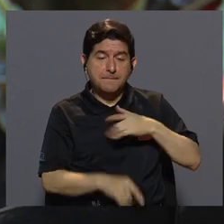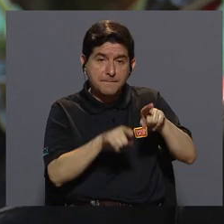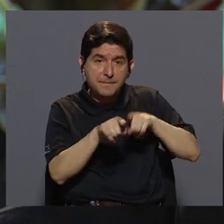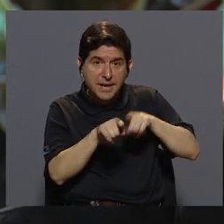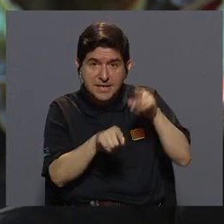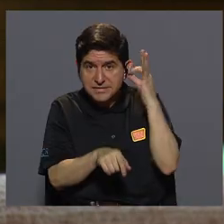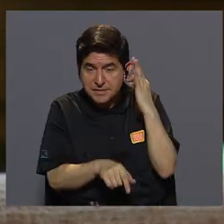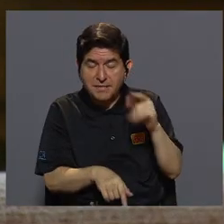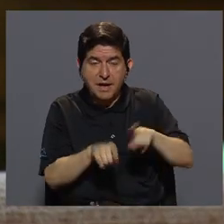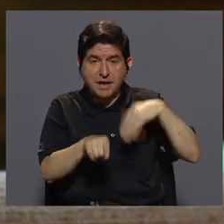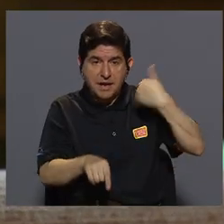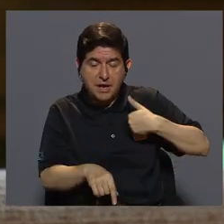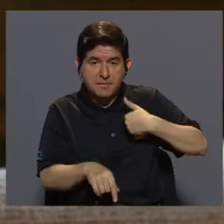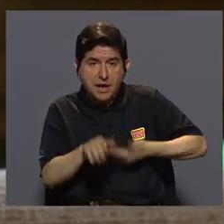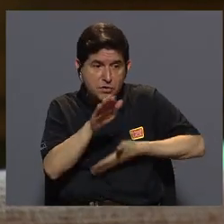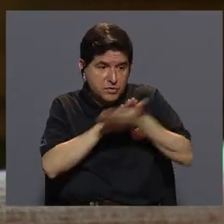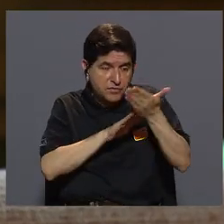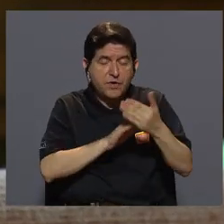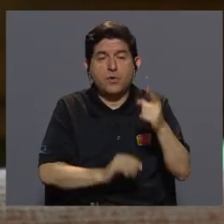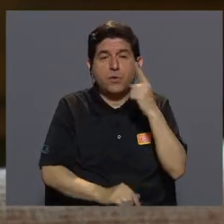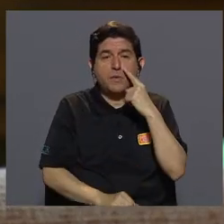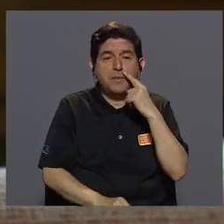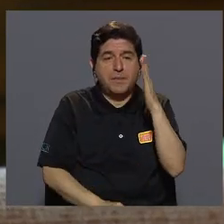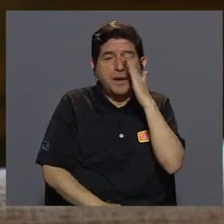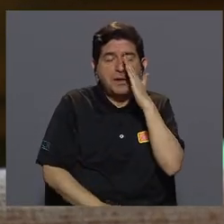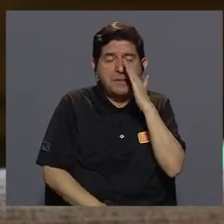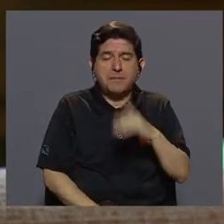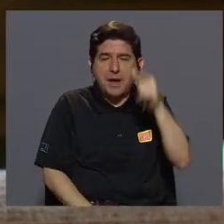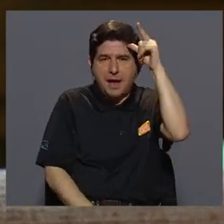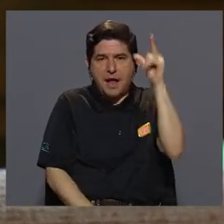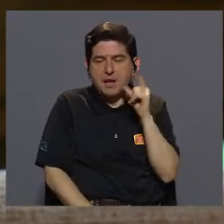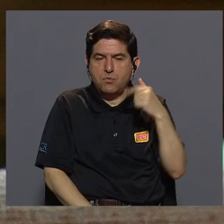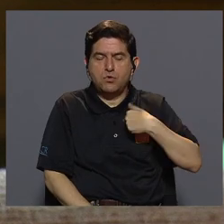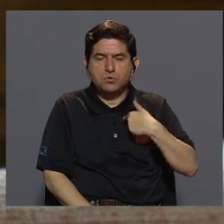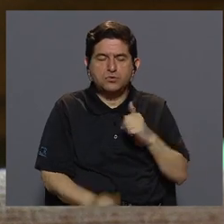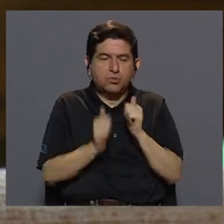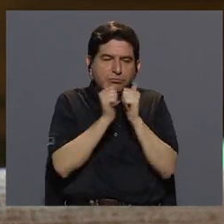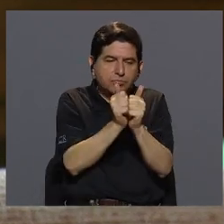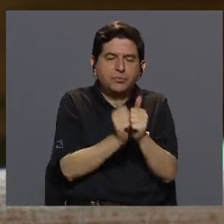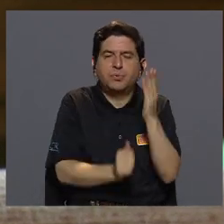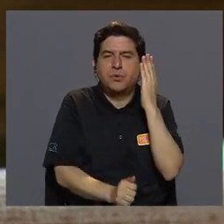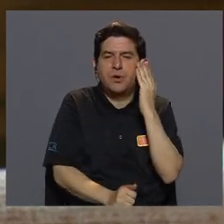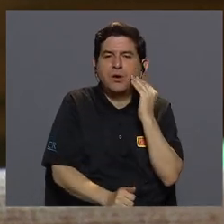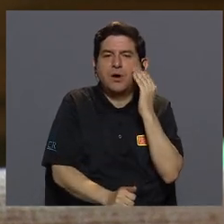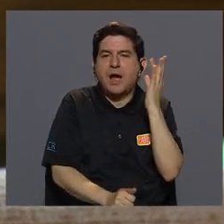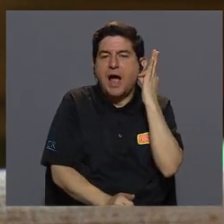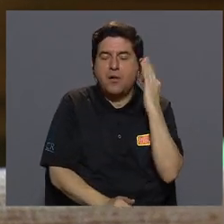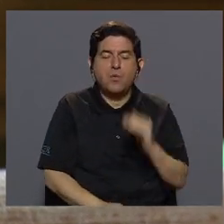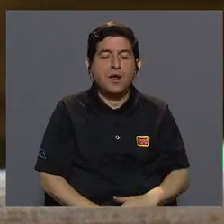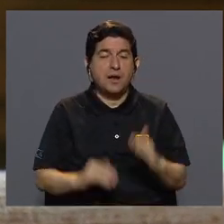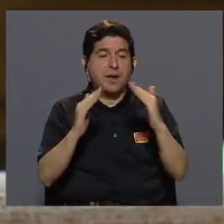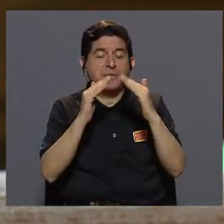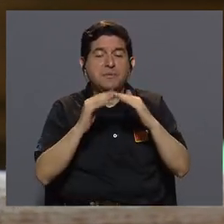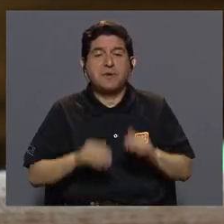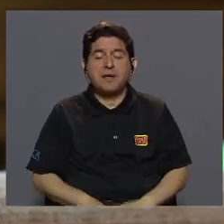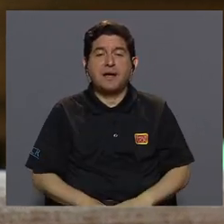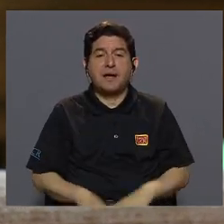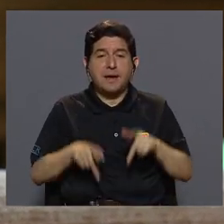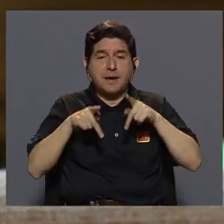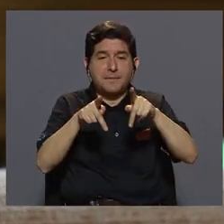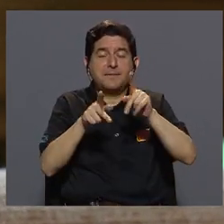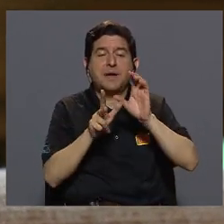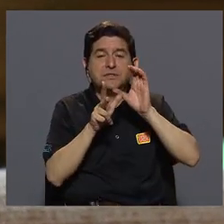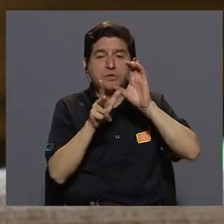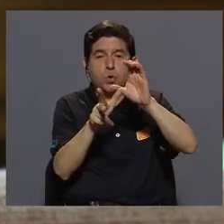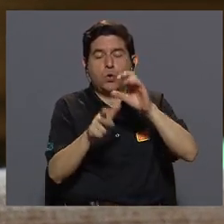mis hermanas y mi hermano se fueron con papá y mamá a Limón. Yo me quedé con mi abuela, que vivía en el Paseo Colón.